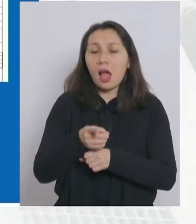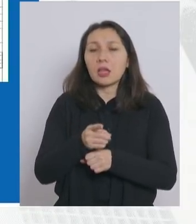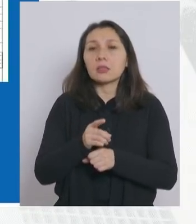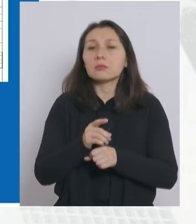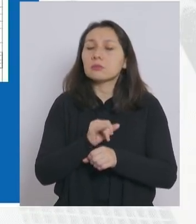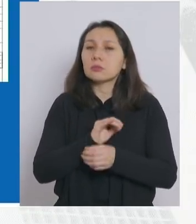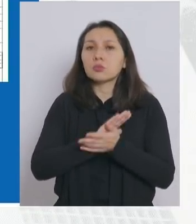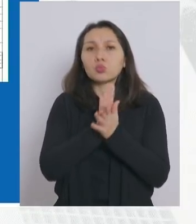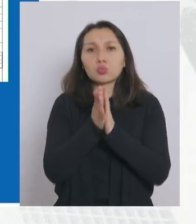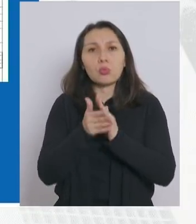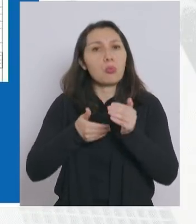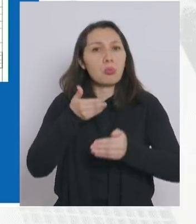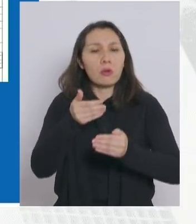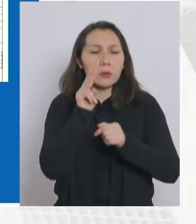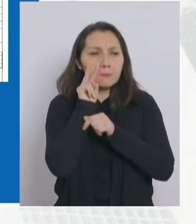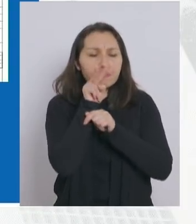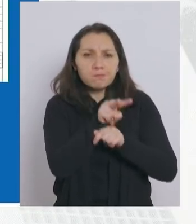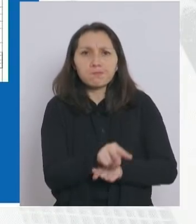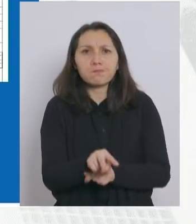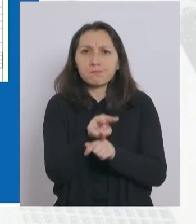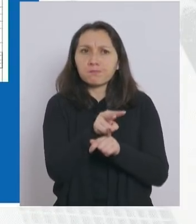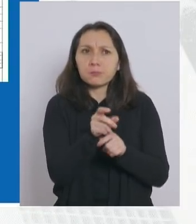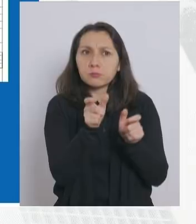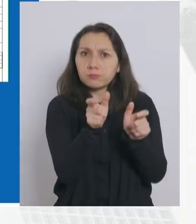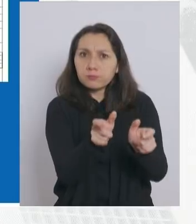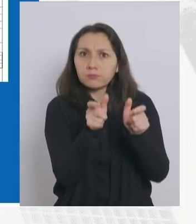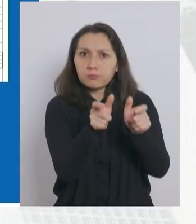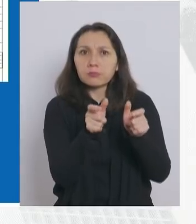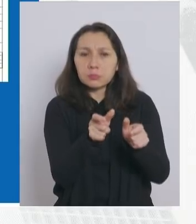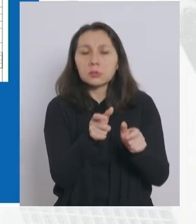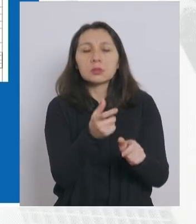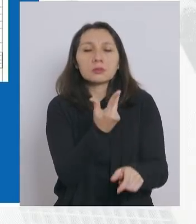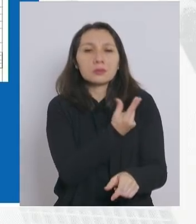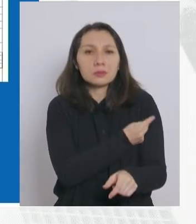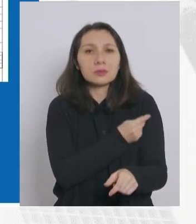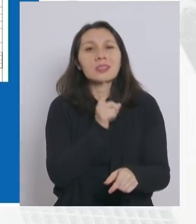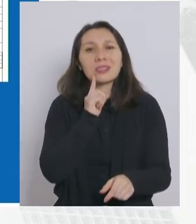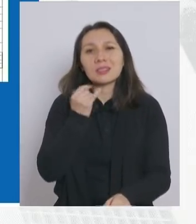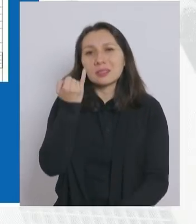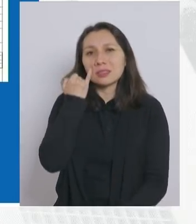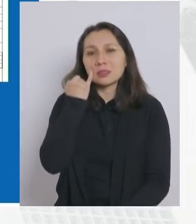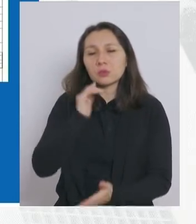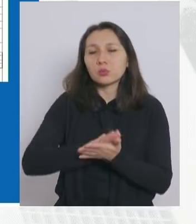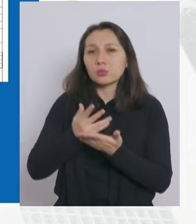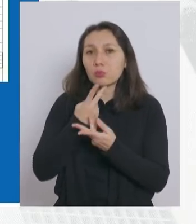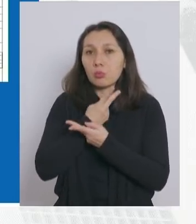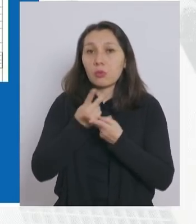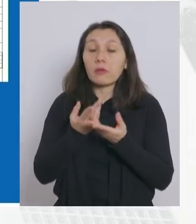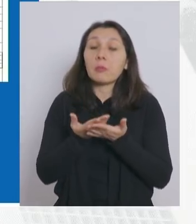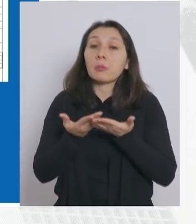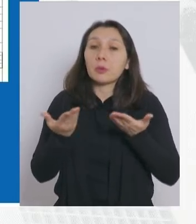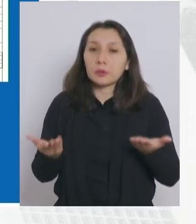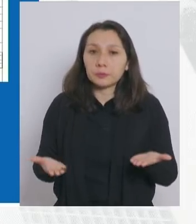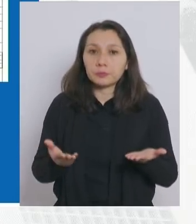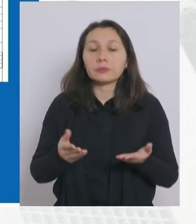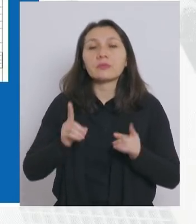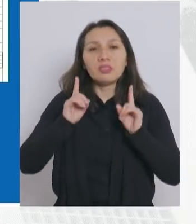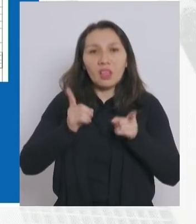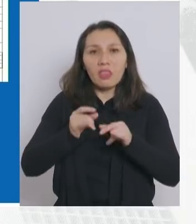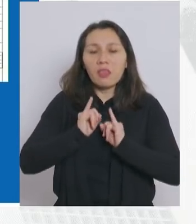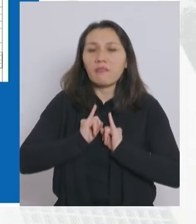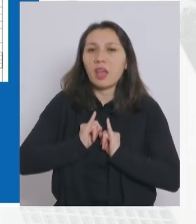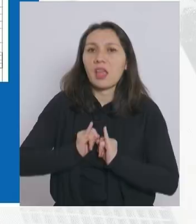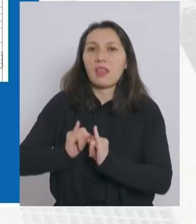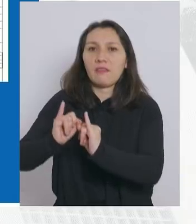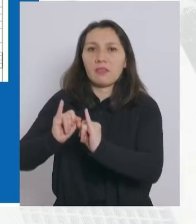sujeta a todos los procesos de farmacovigilancia que tiene implementado el Instituto de Salud Pública. Por lo tanto, se deben notificar